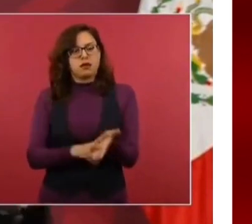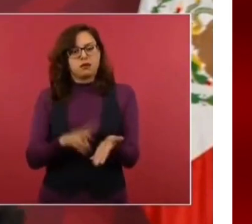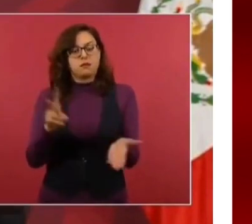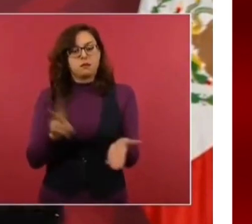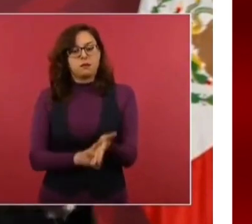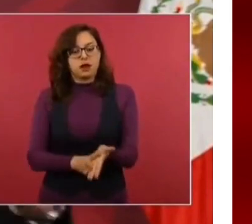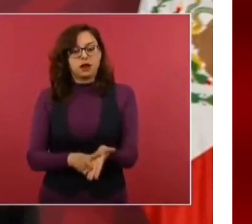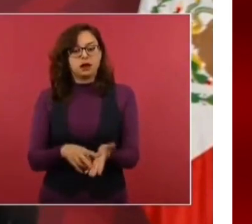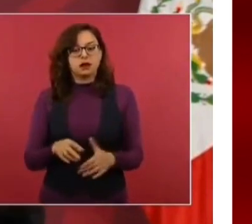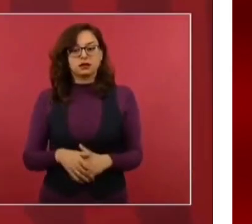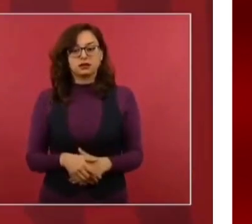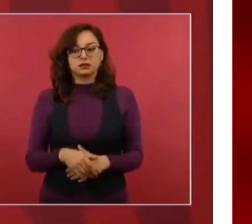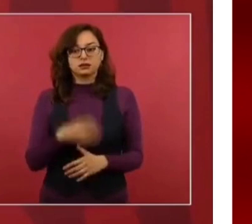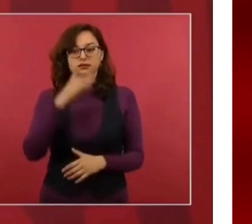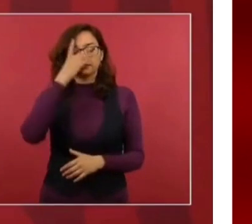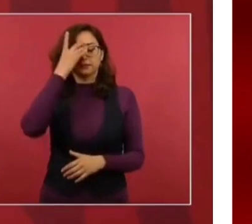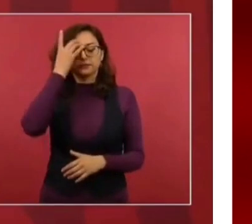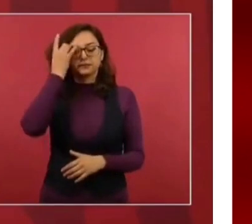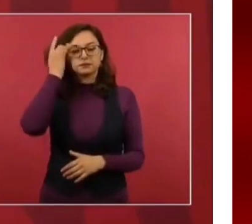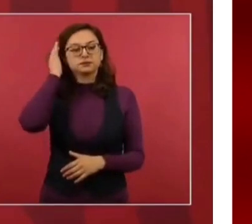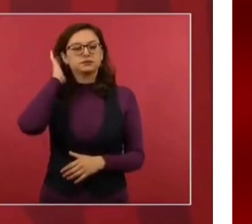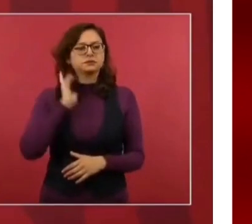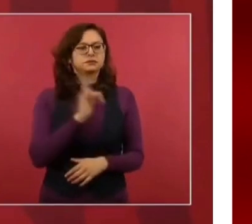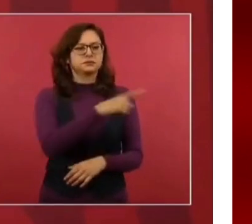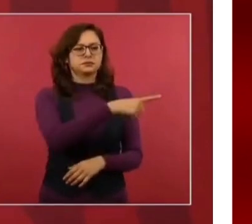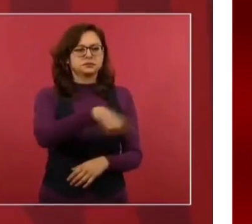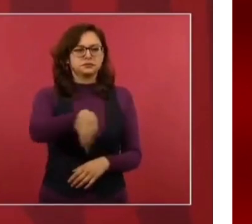los que quieren resolver todo con la violencia